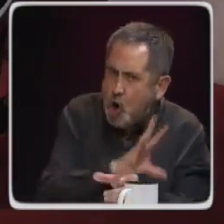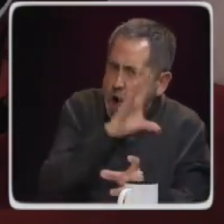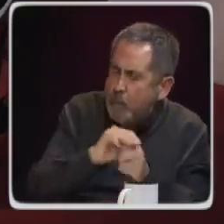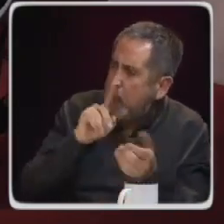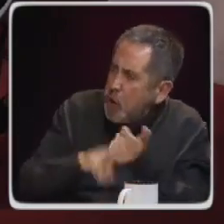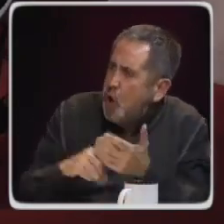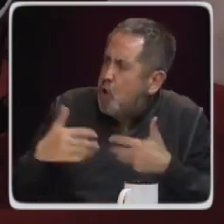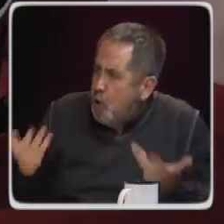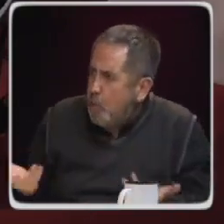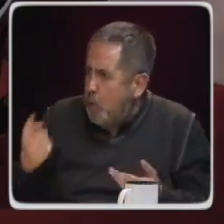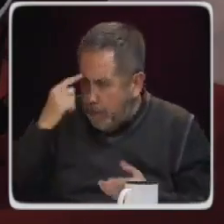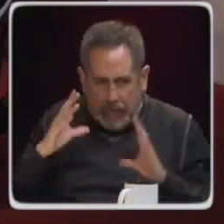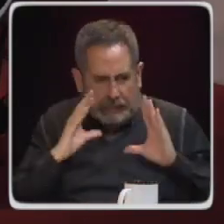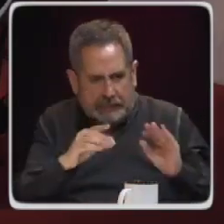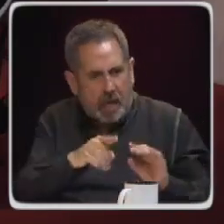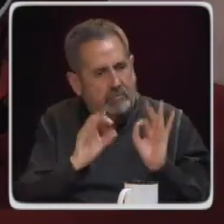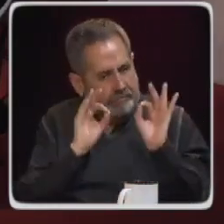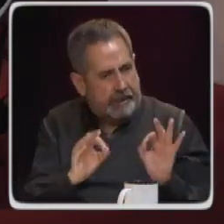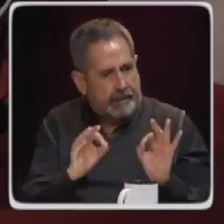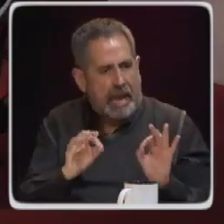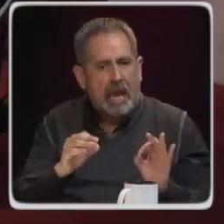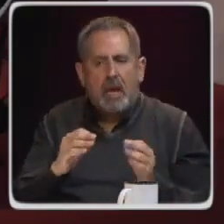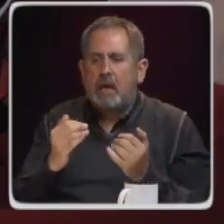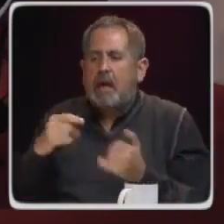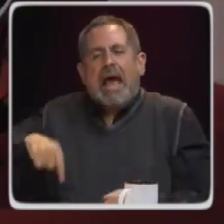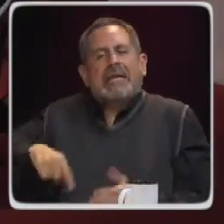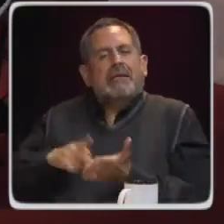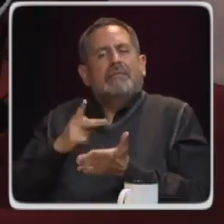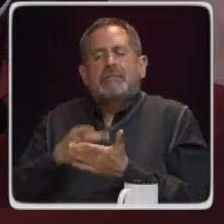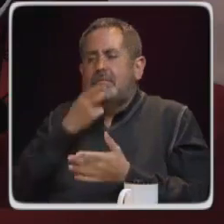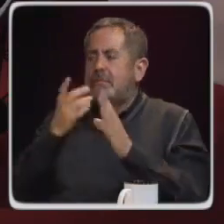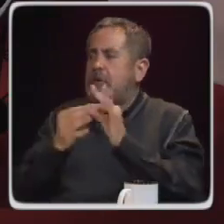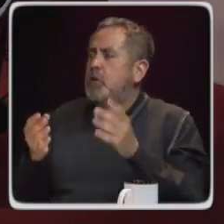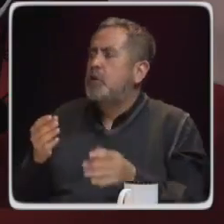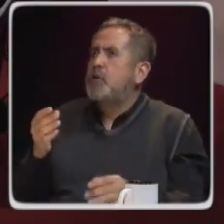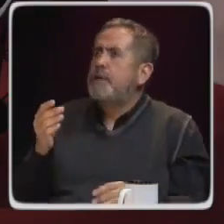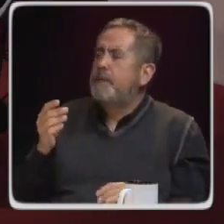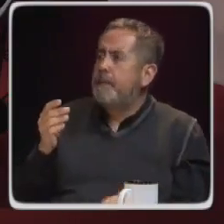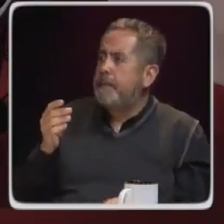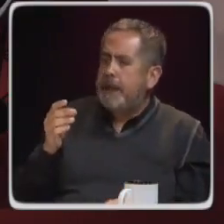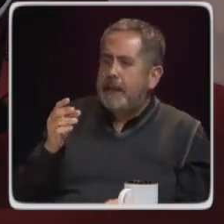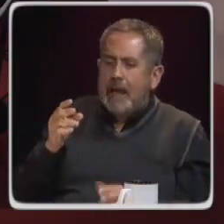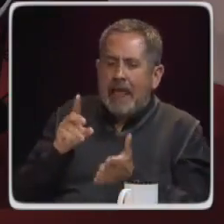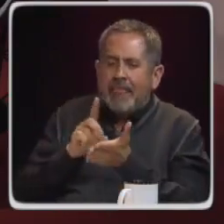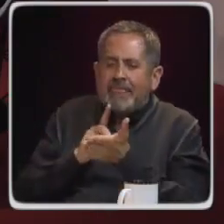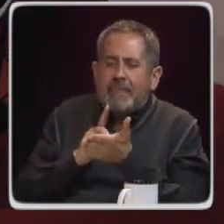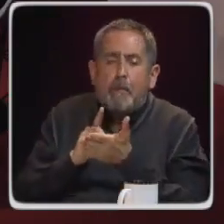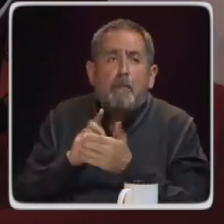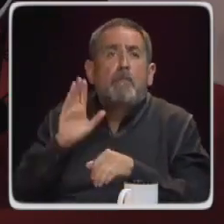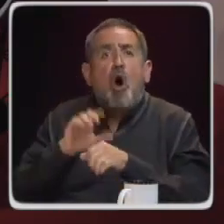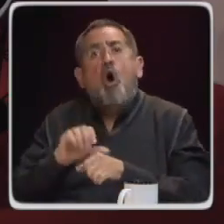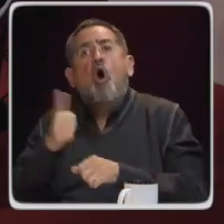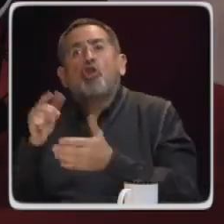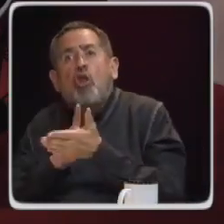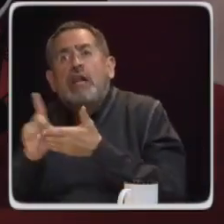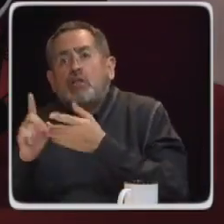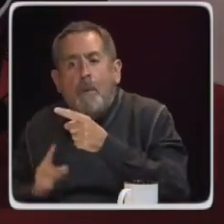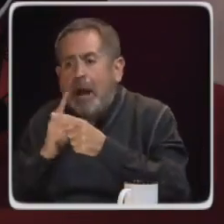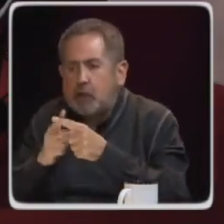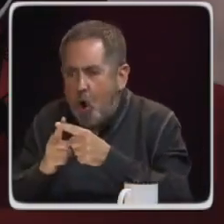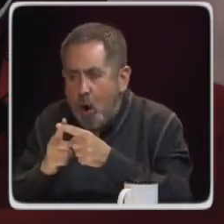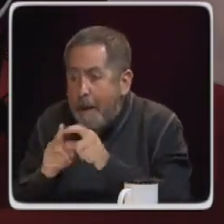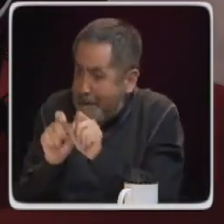educativos. Entonces, nosotros al ver esto dijimos, pues tenemos que enfrentar lo que la Suprema Corte de Justicia nos está mandatando y dar respuesta. Y